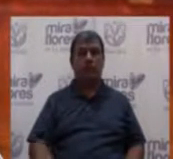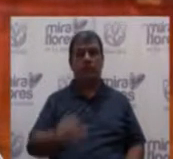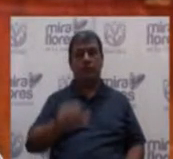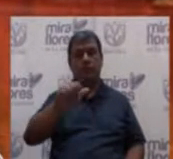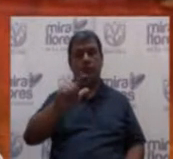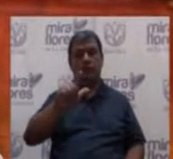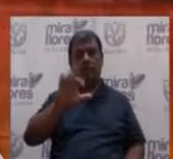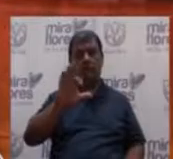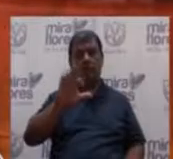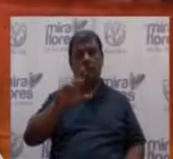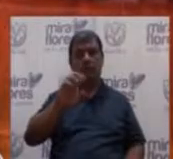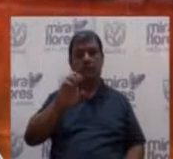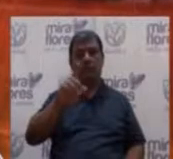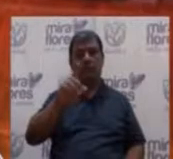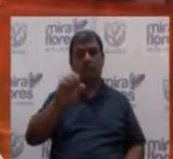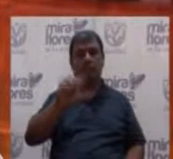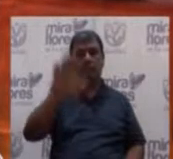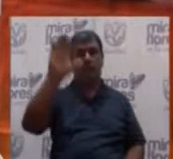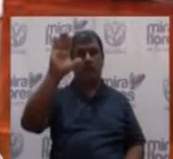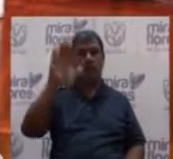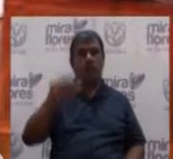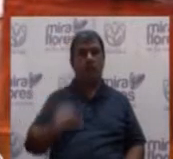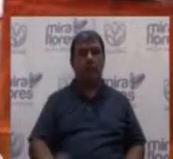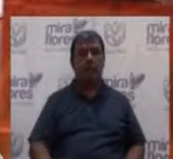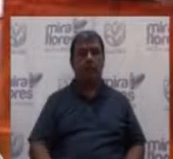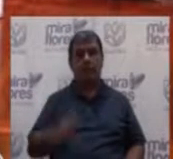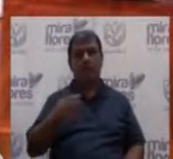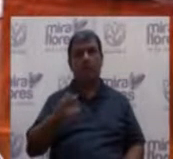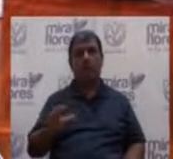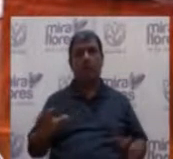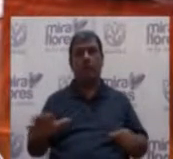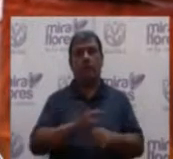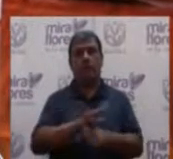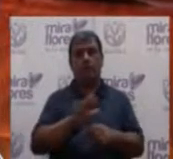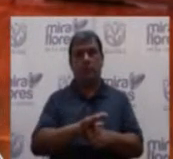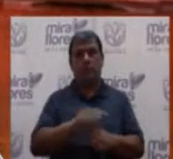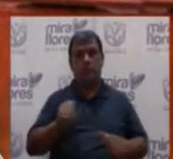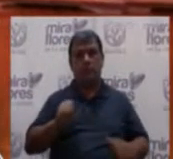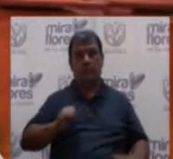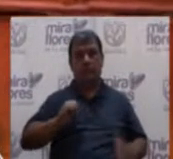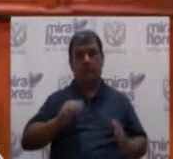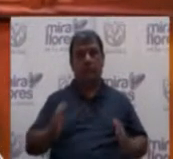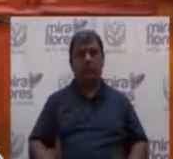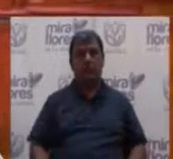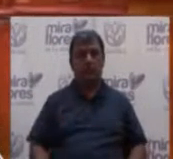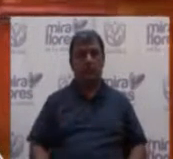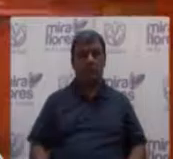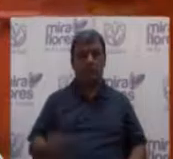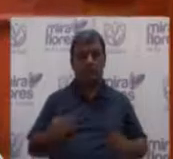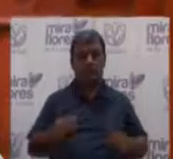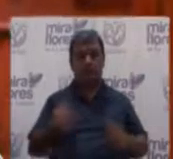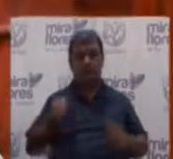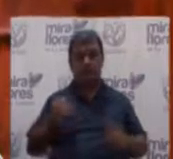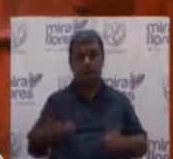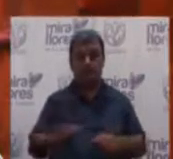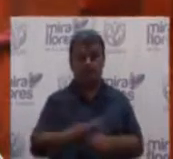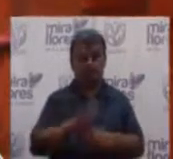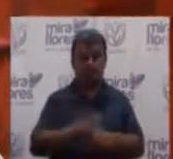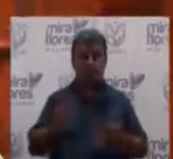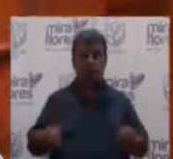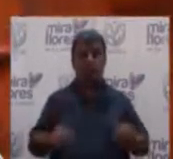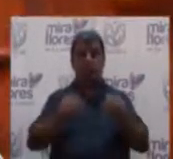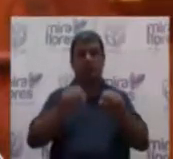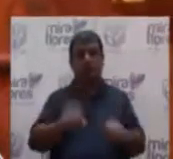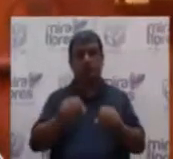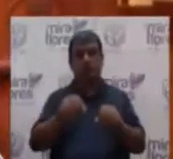Señor Alfredo Sousa Locio. Hay quórum, señor alcalde. Muy bien, con el quórum reglamentario damos por instalada